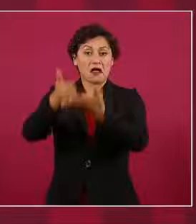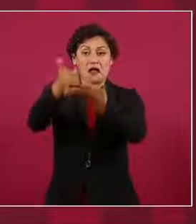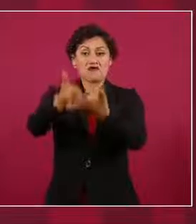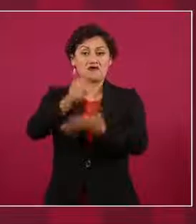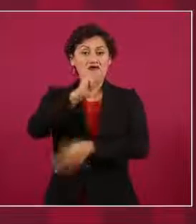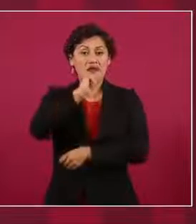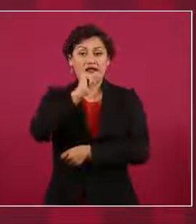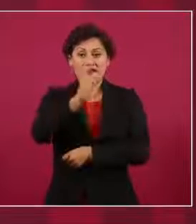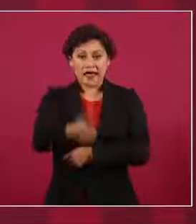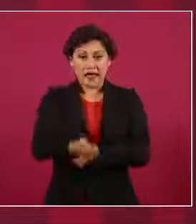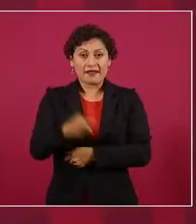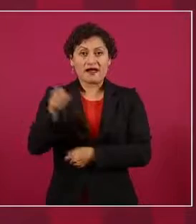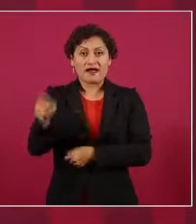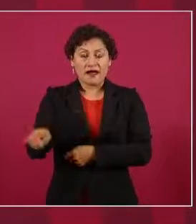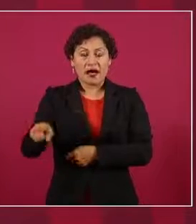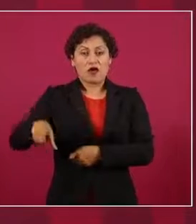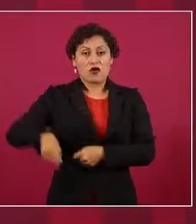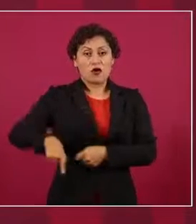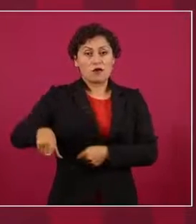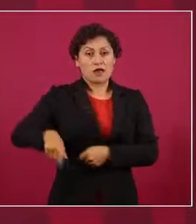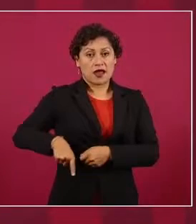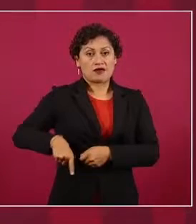al gobierno entrante